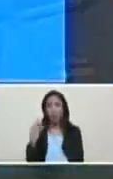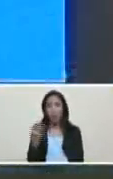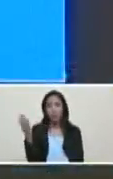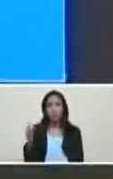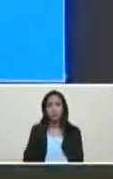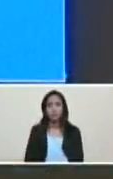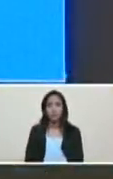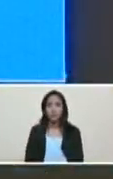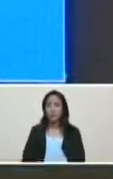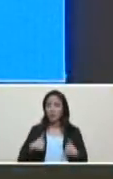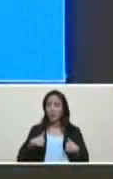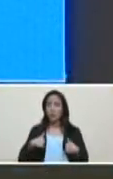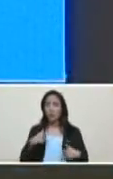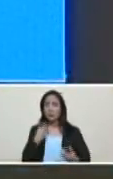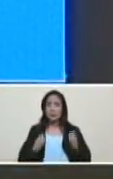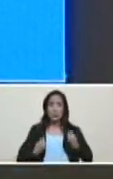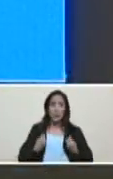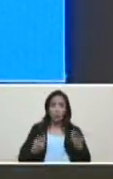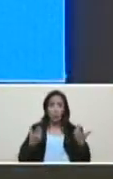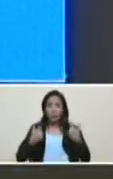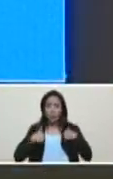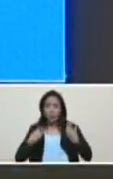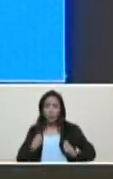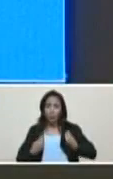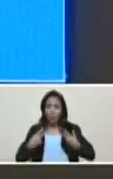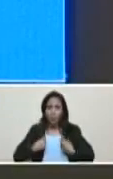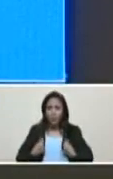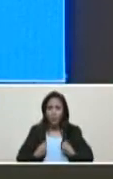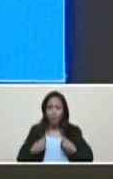No me quita el sueño, no me perturba mi vida.